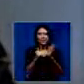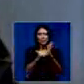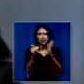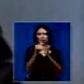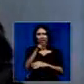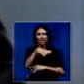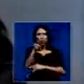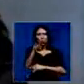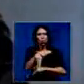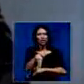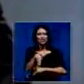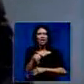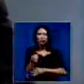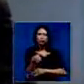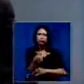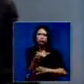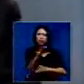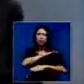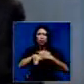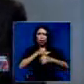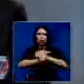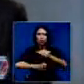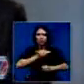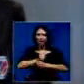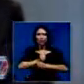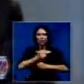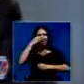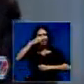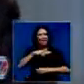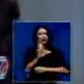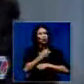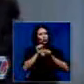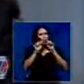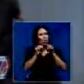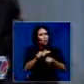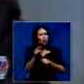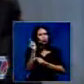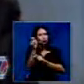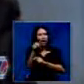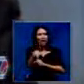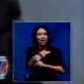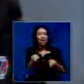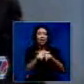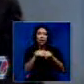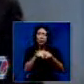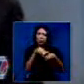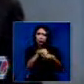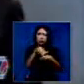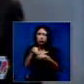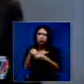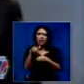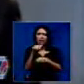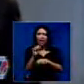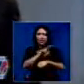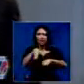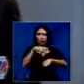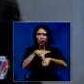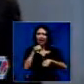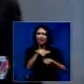de colones en atún todos los años es lo que se estima que podríamos sacar de ahí, y habría reservas de gas natural, ese producto tan